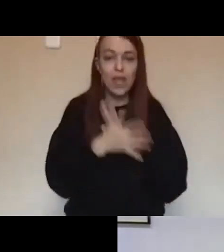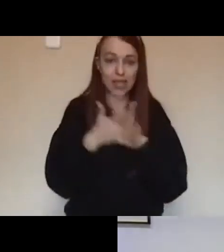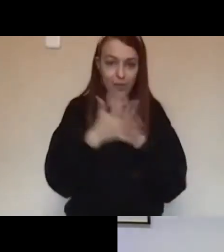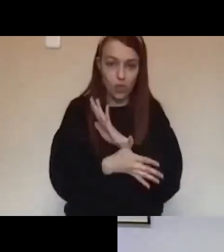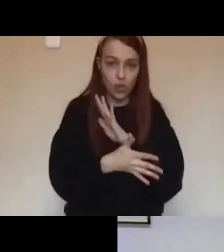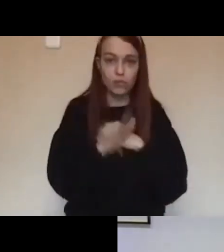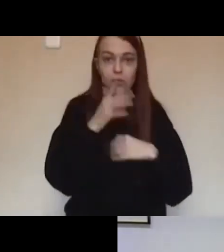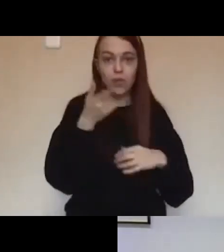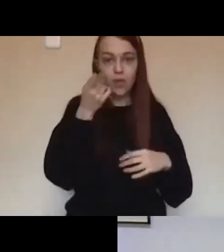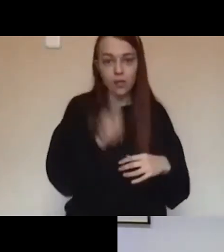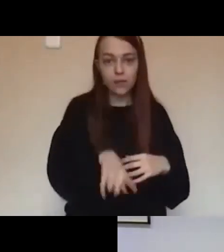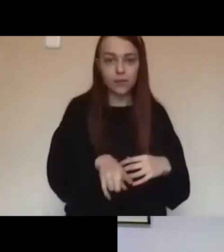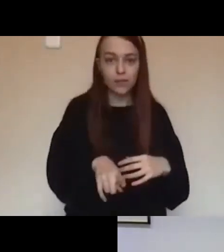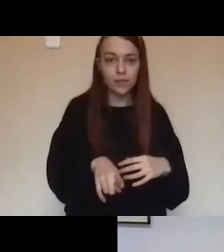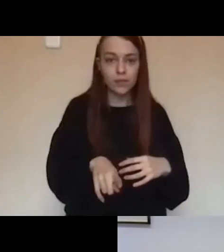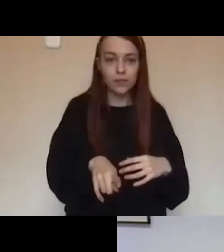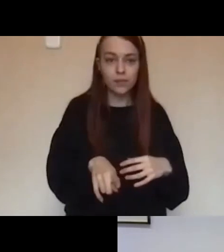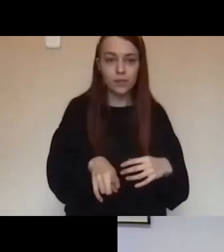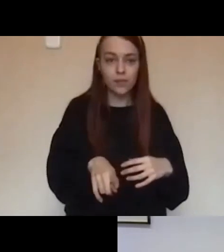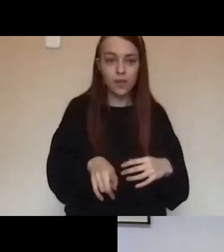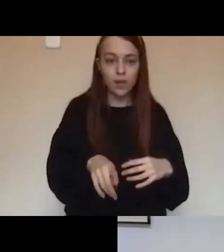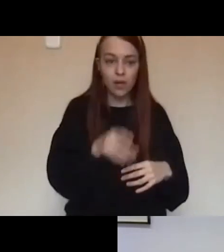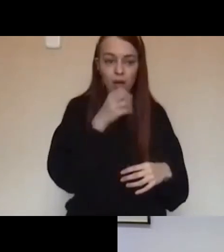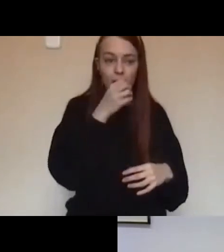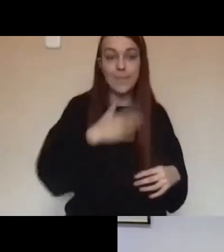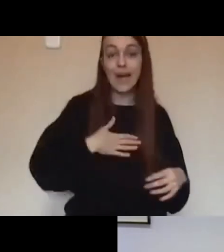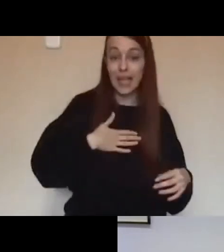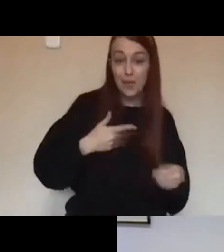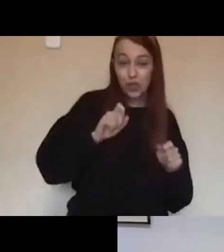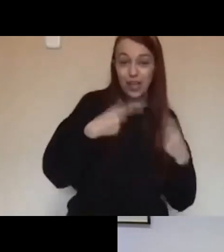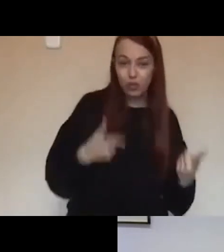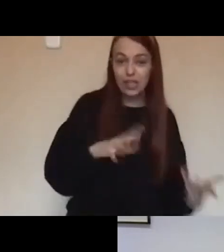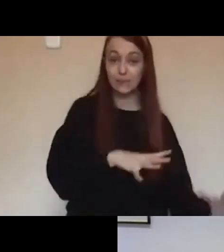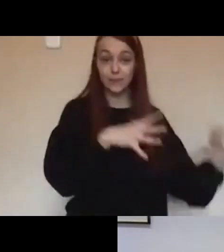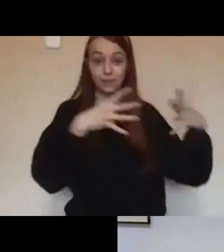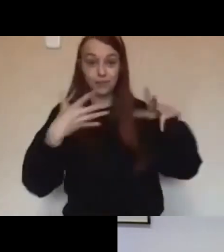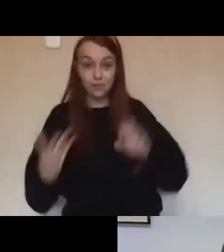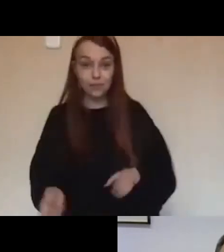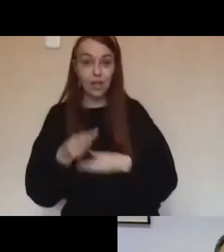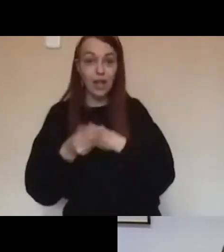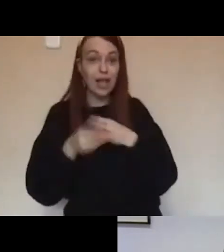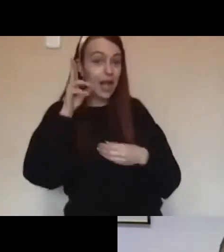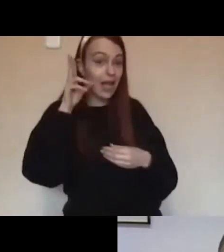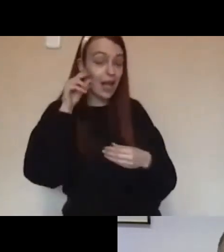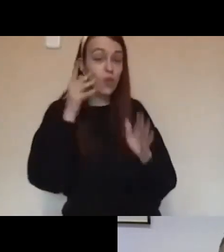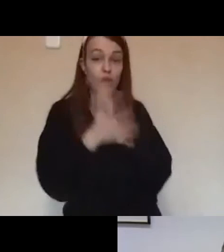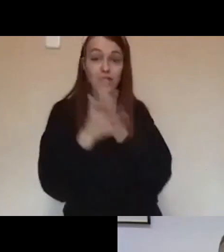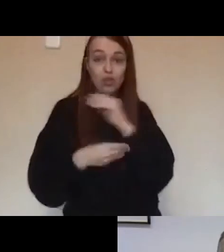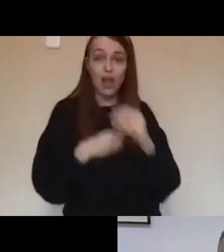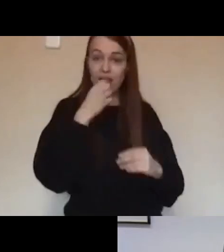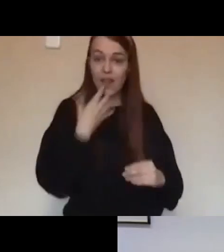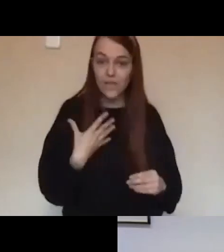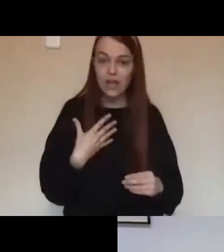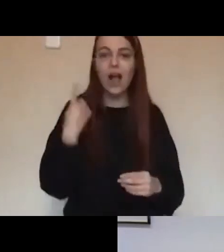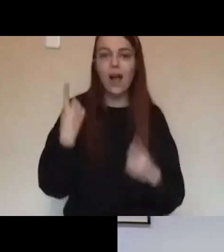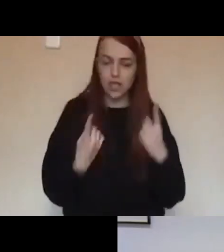es nuevo hacer una buena interpretación del patrimonio natural, no solo empezar a dar información, entonces también,